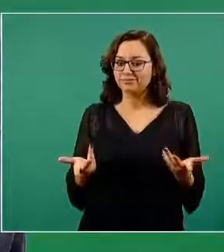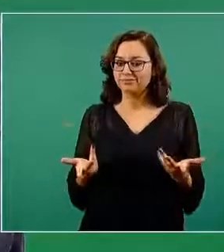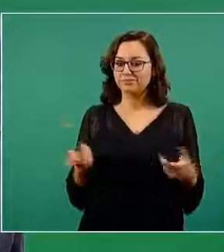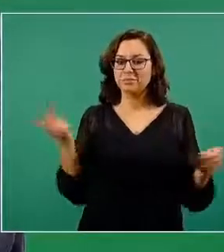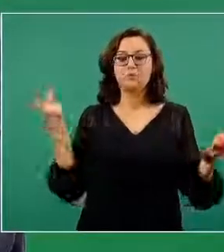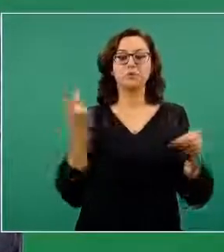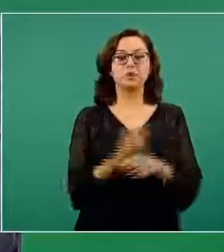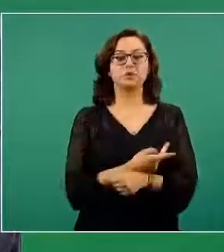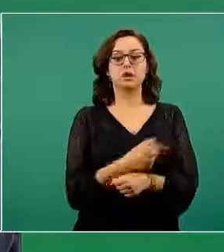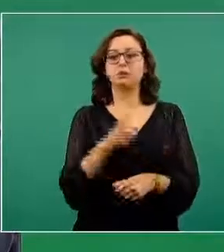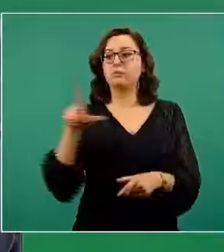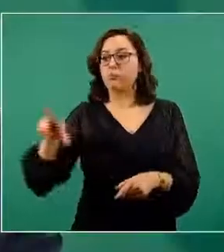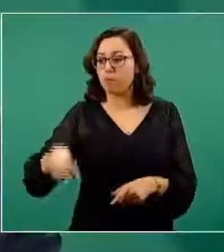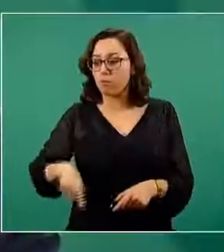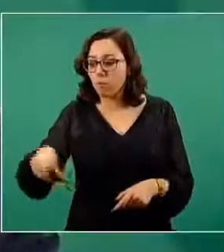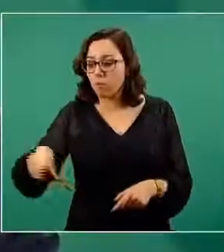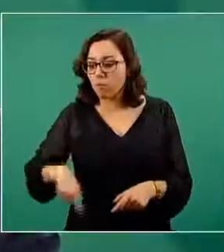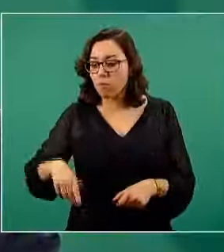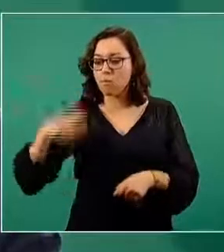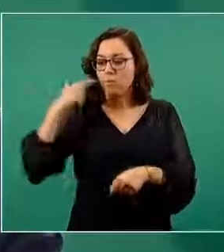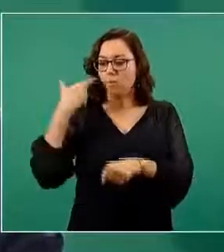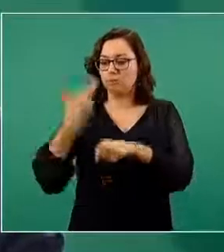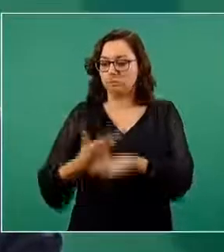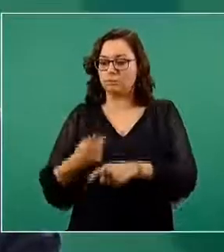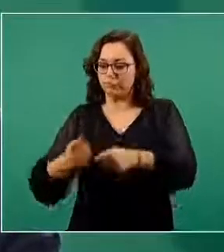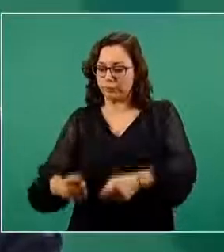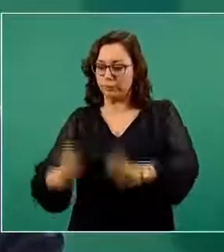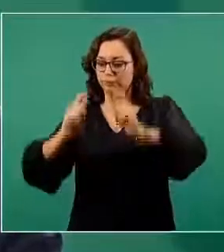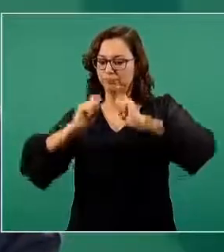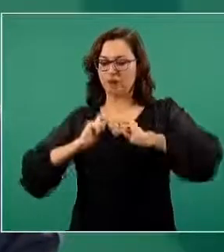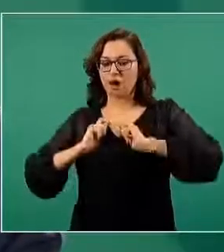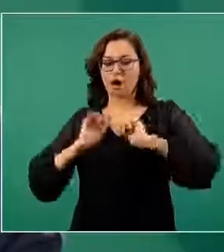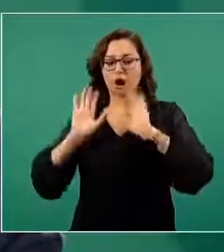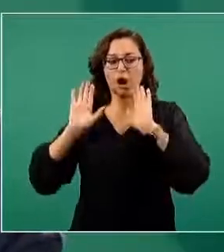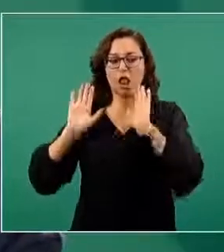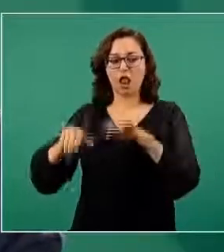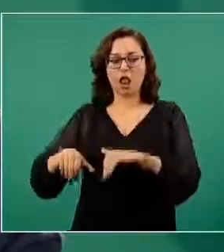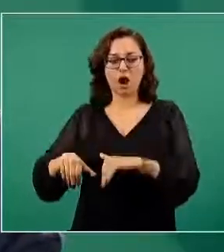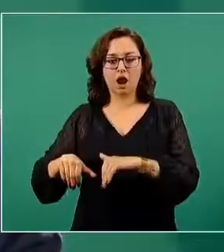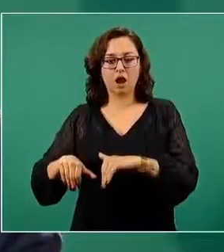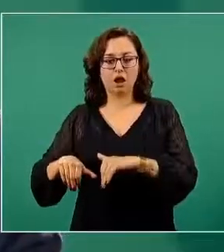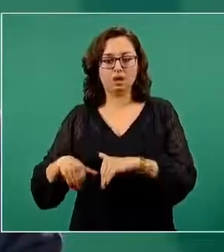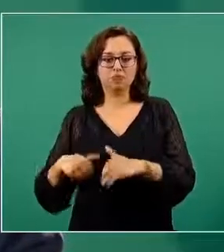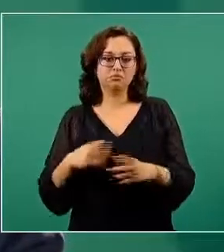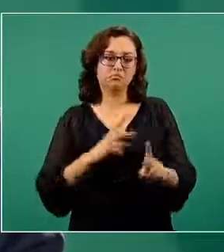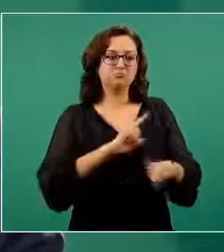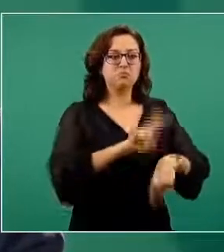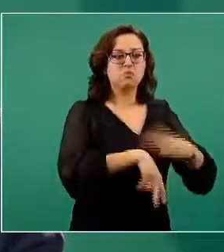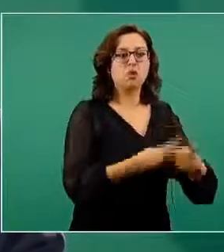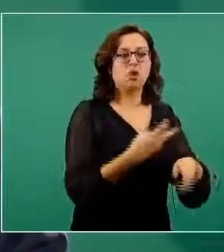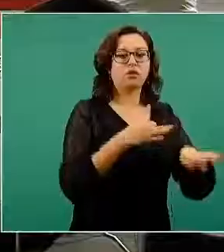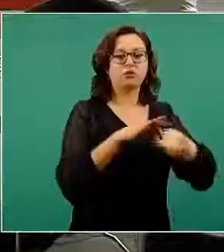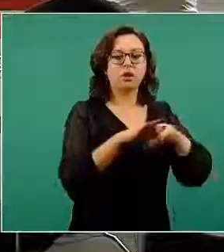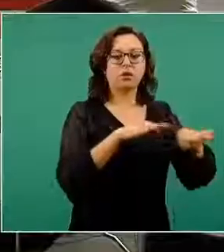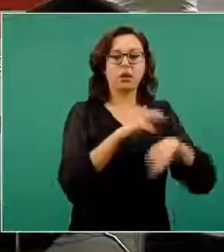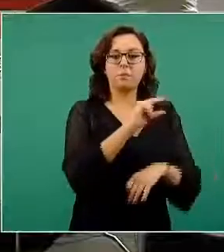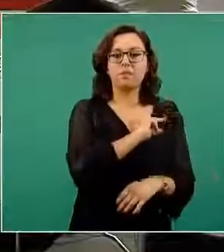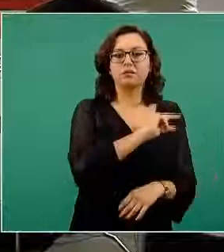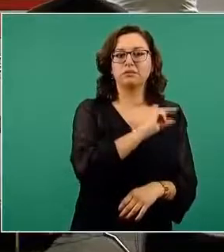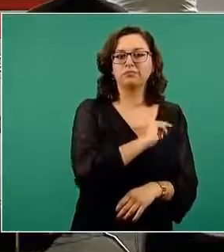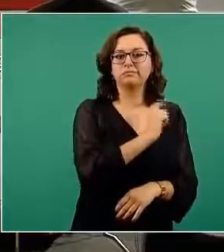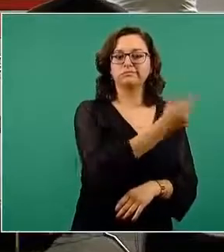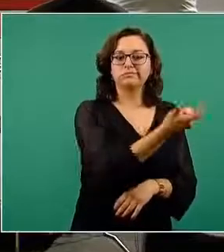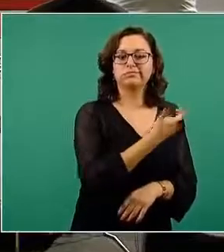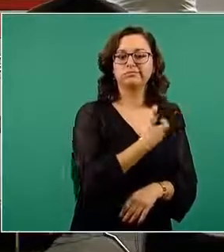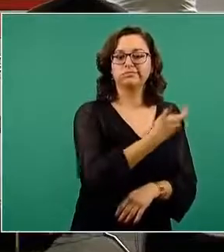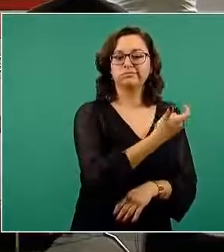pública, abandonaron su responsabilidad en una institución pública, pero se